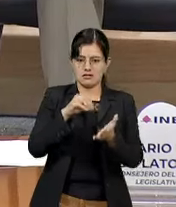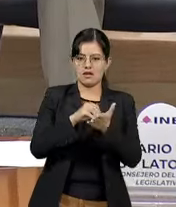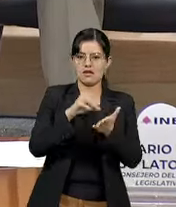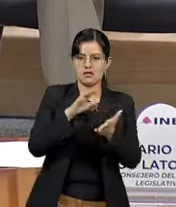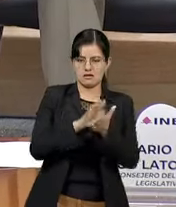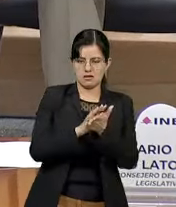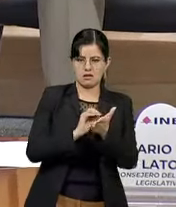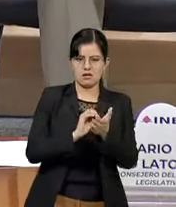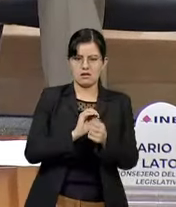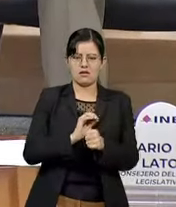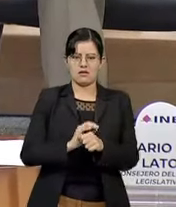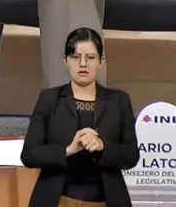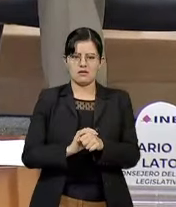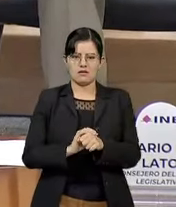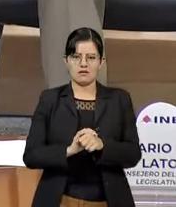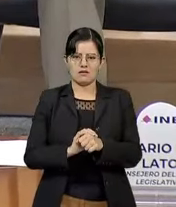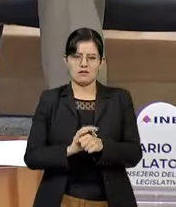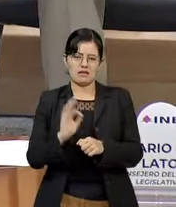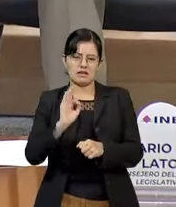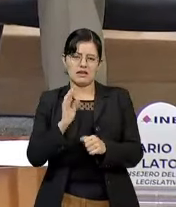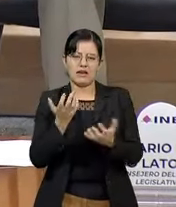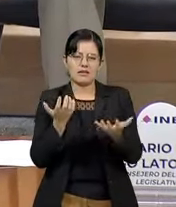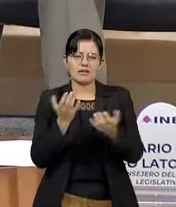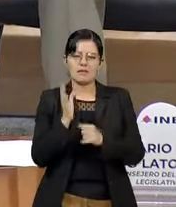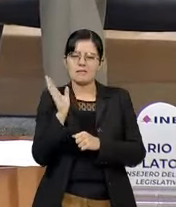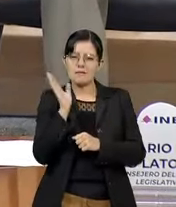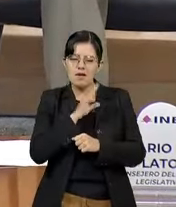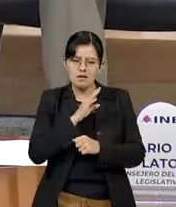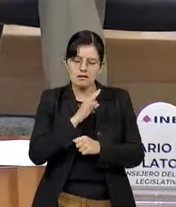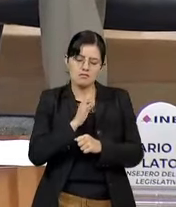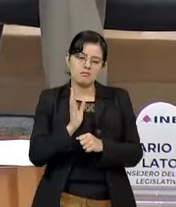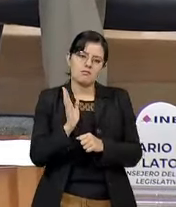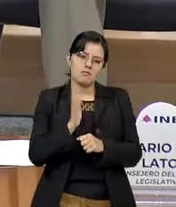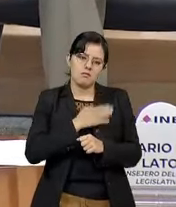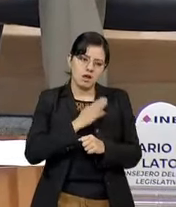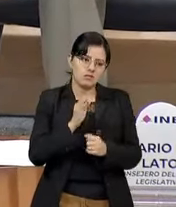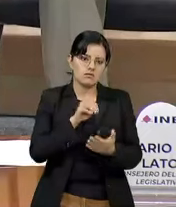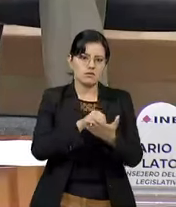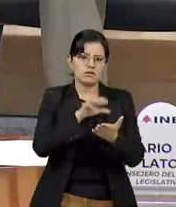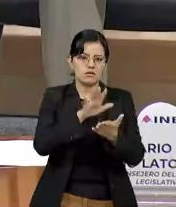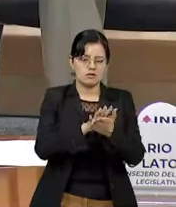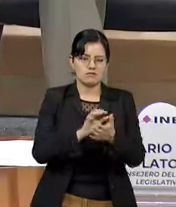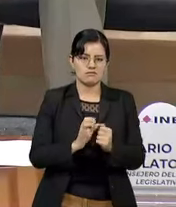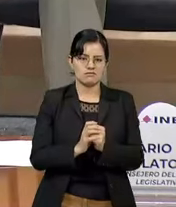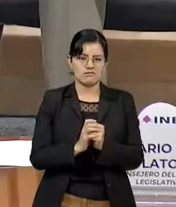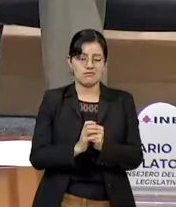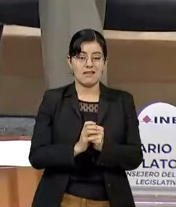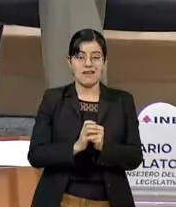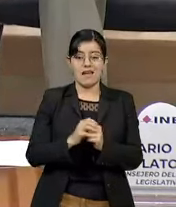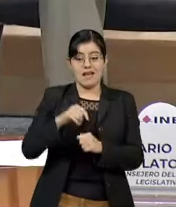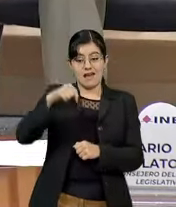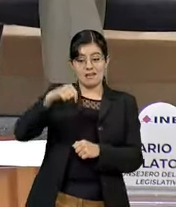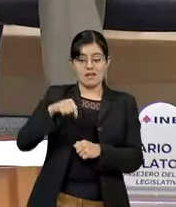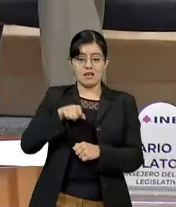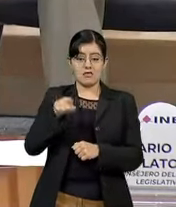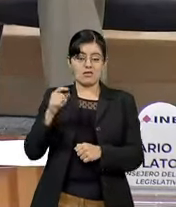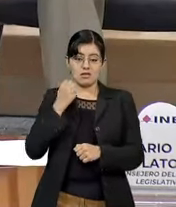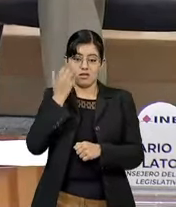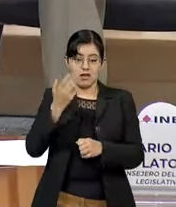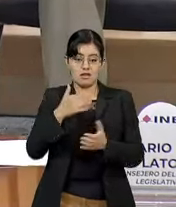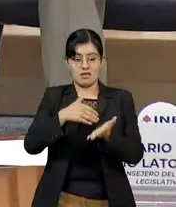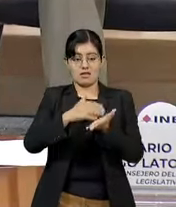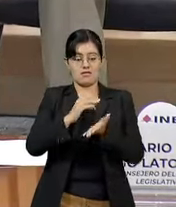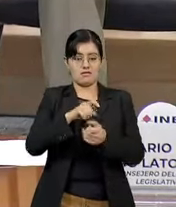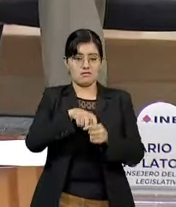te hiciera chingaderas así lo declaró acá me quieren excluir sin que empiece la